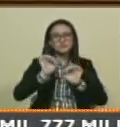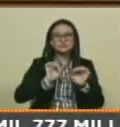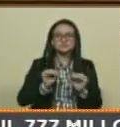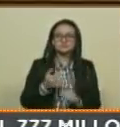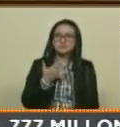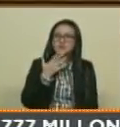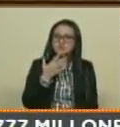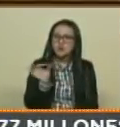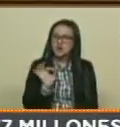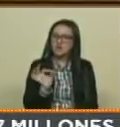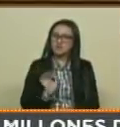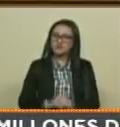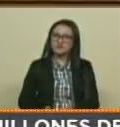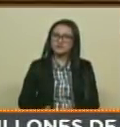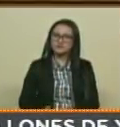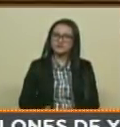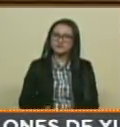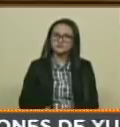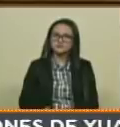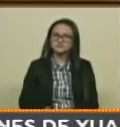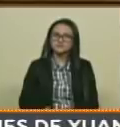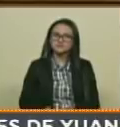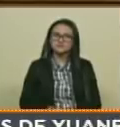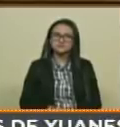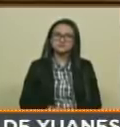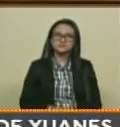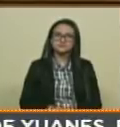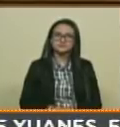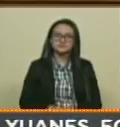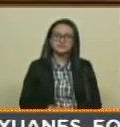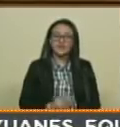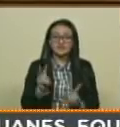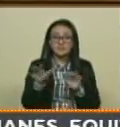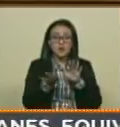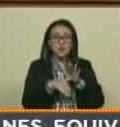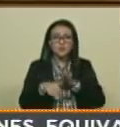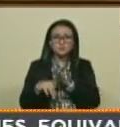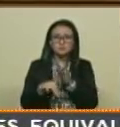Si le agregamos este cáncer de la corrupción